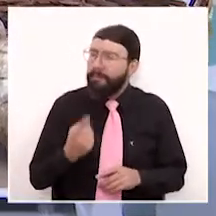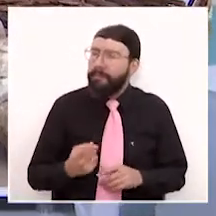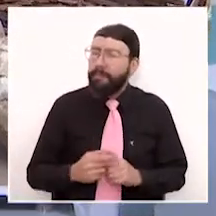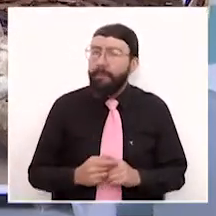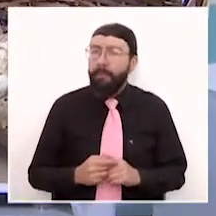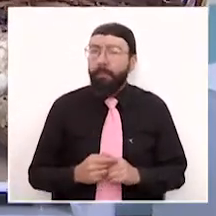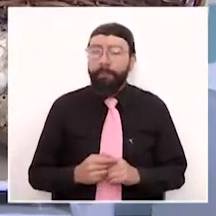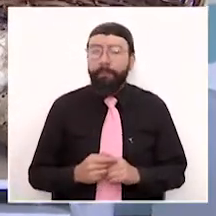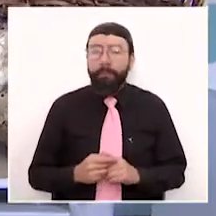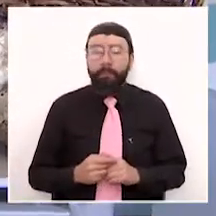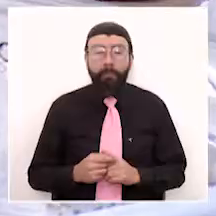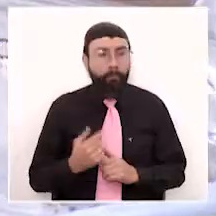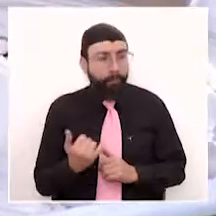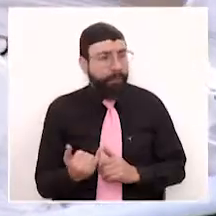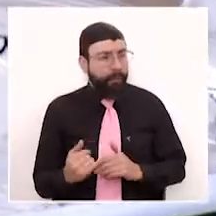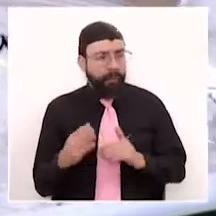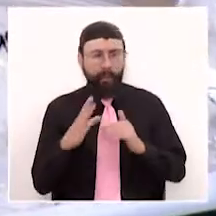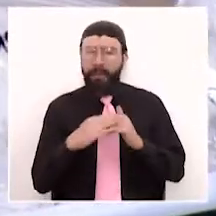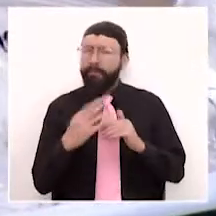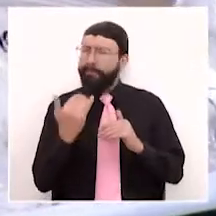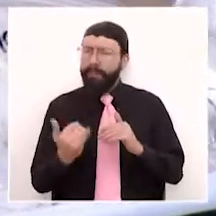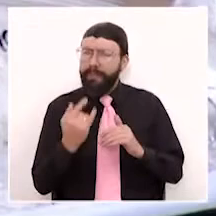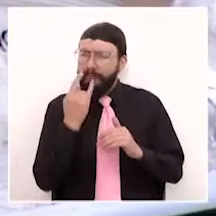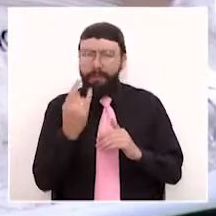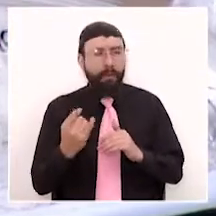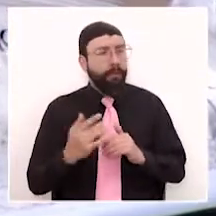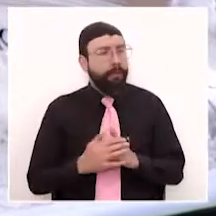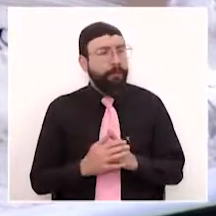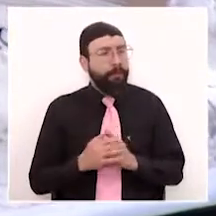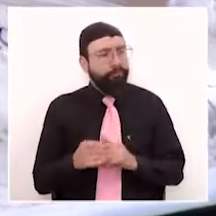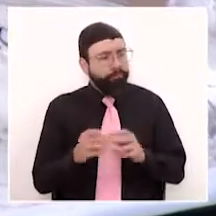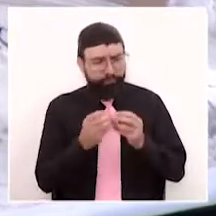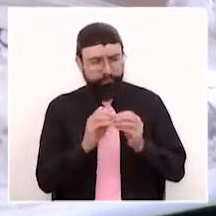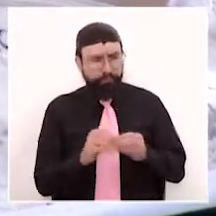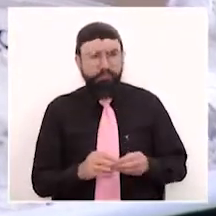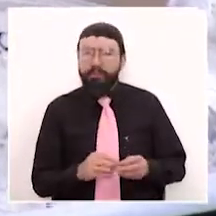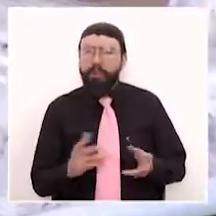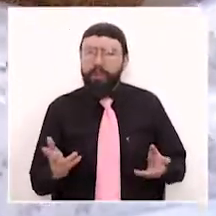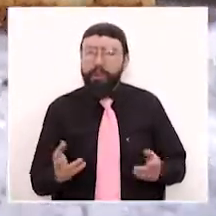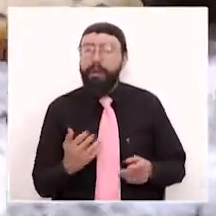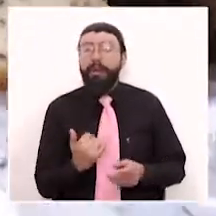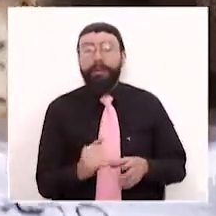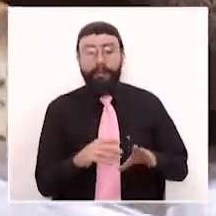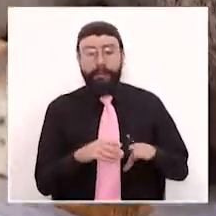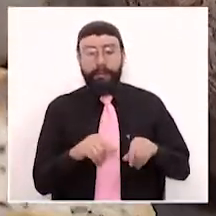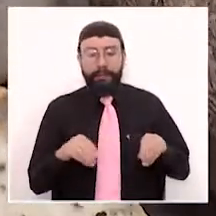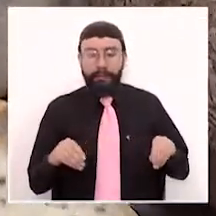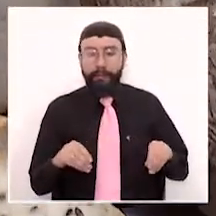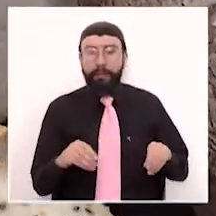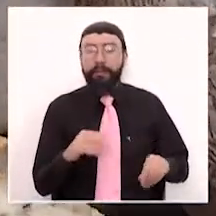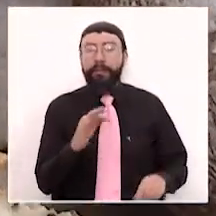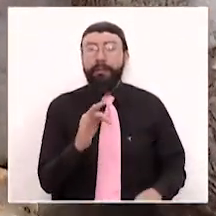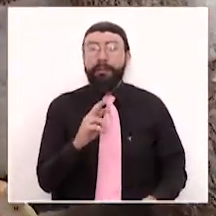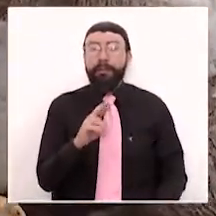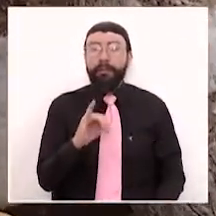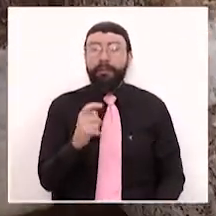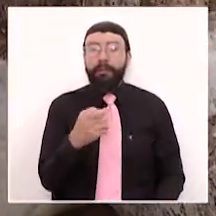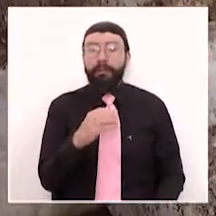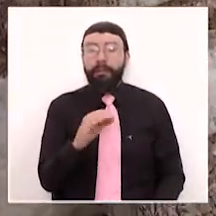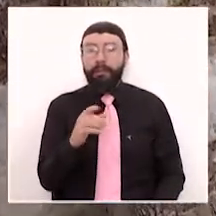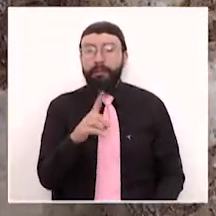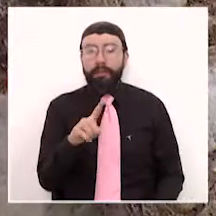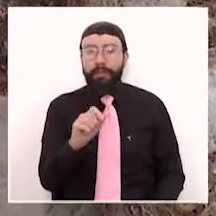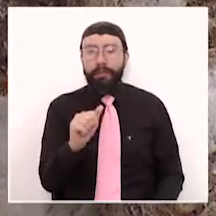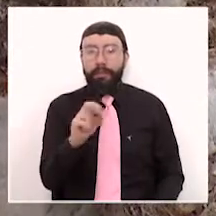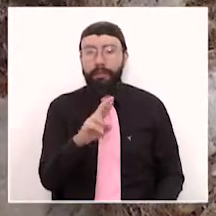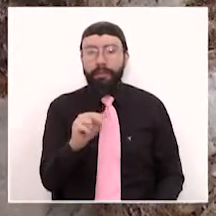acá este pan es muy, muy, muy interesante porque está hecho con una harina que se llama trigo sarraceno, pues viene de